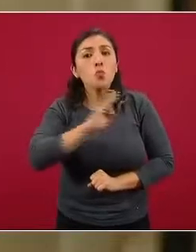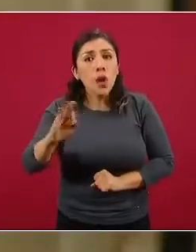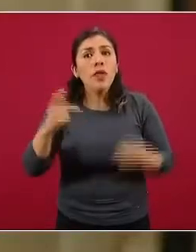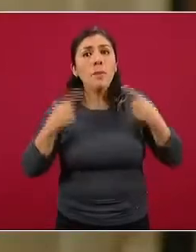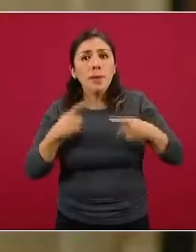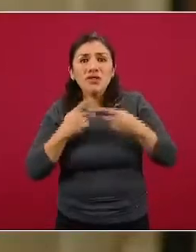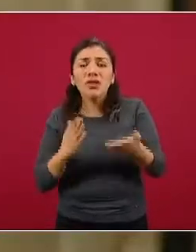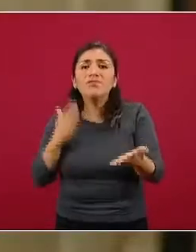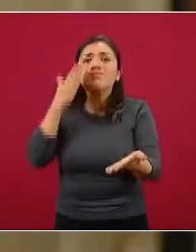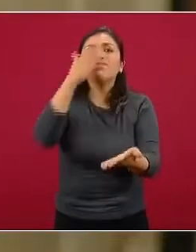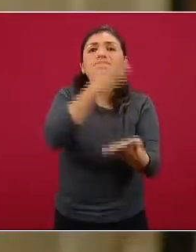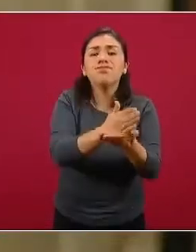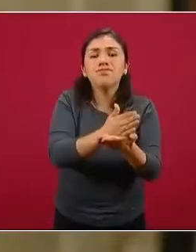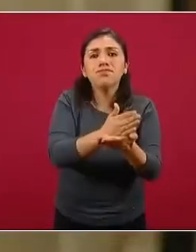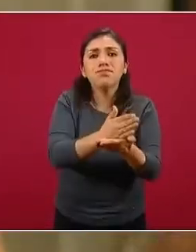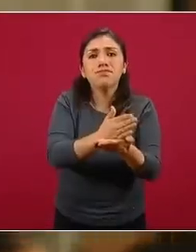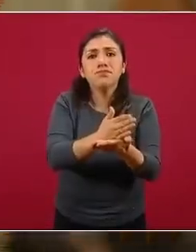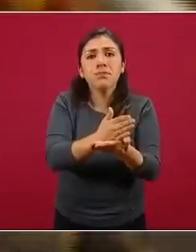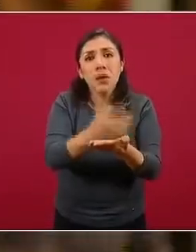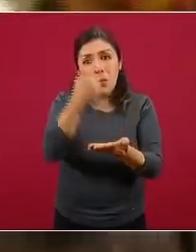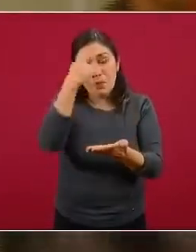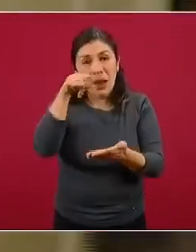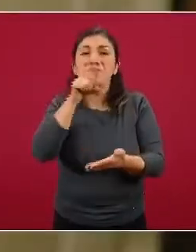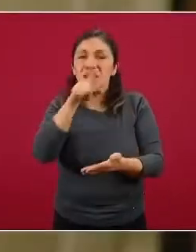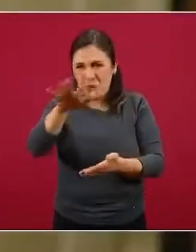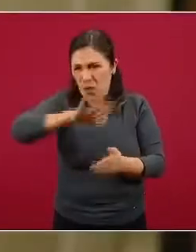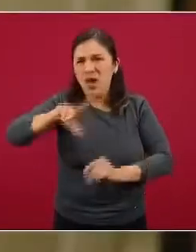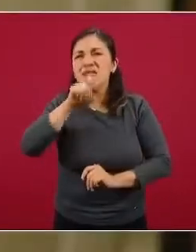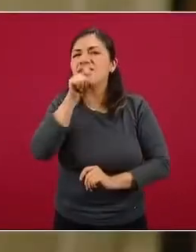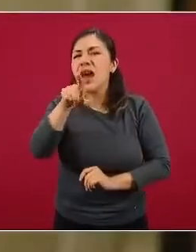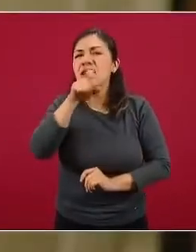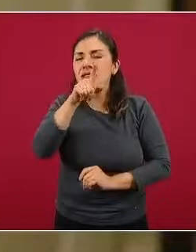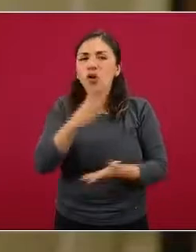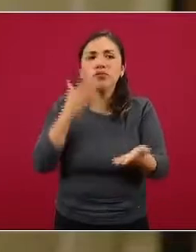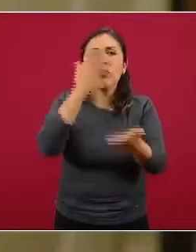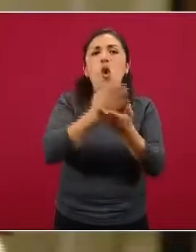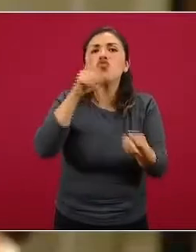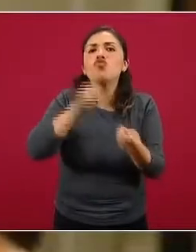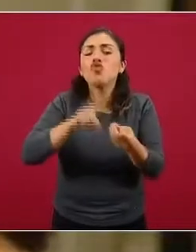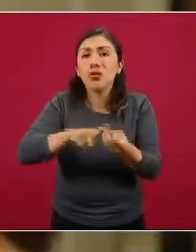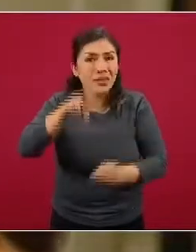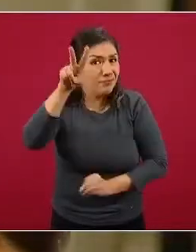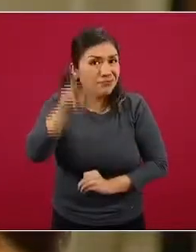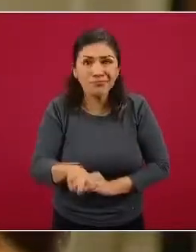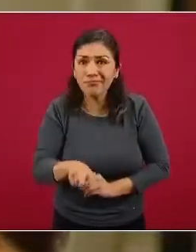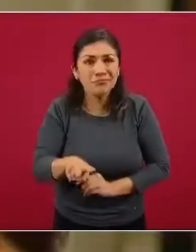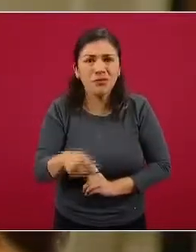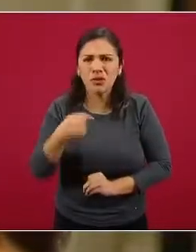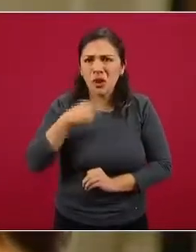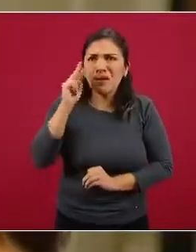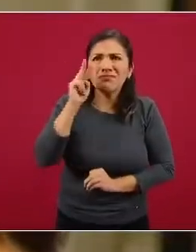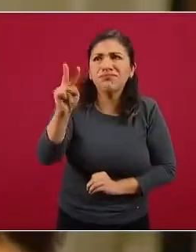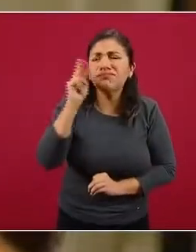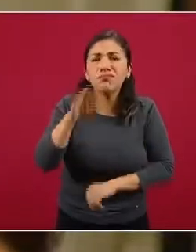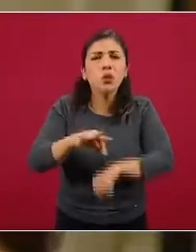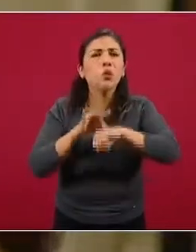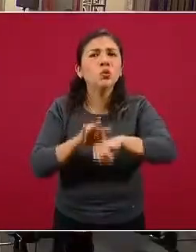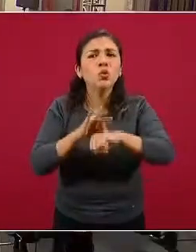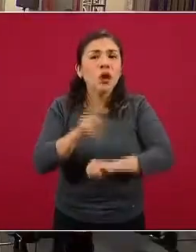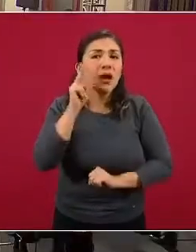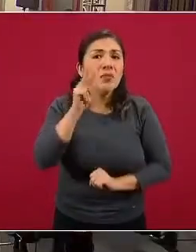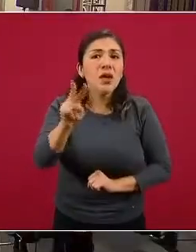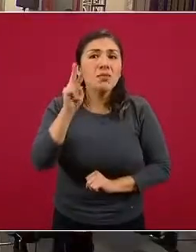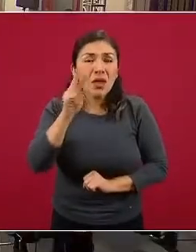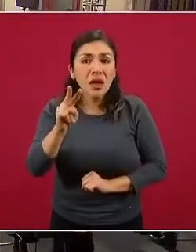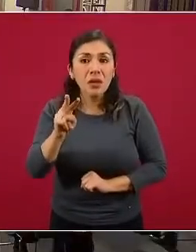puedan acudir los ciudadanos de Jalisco, porque de verdad yo he visto casos